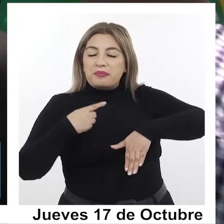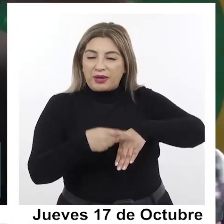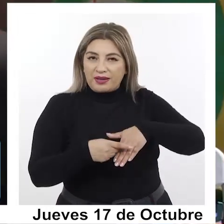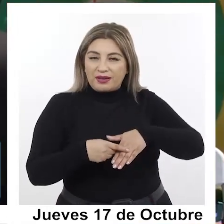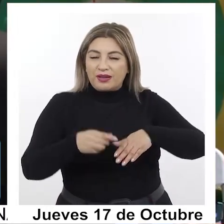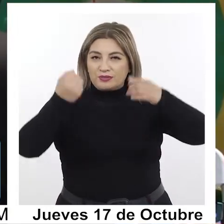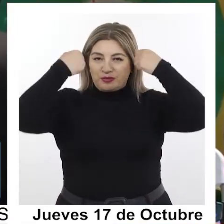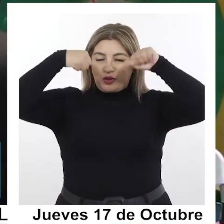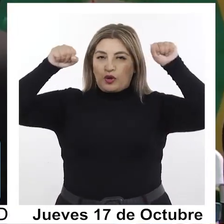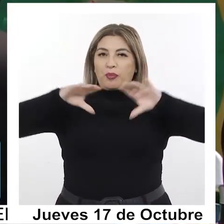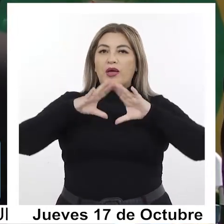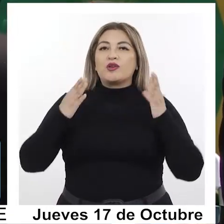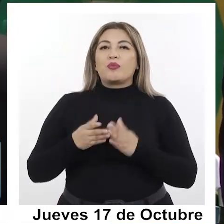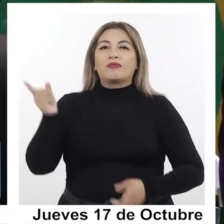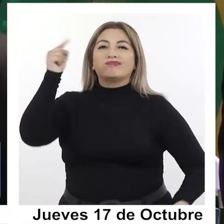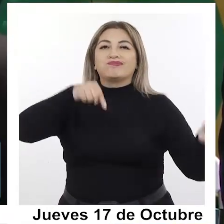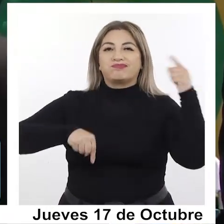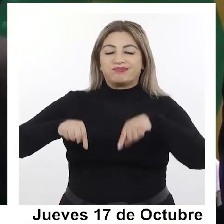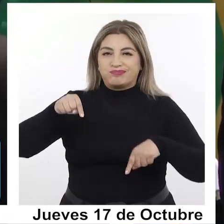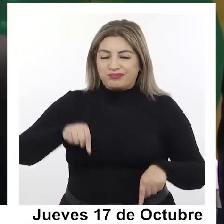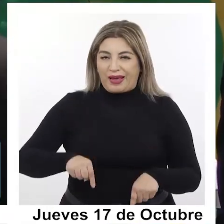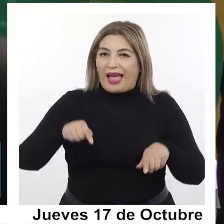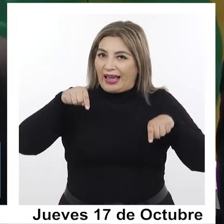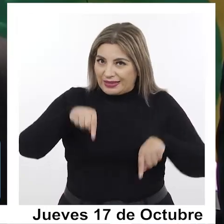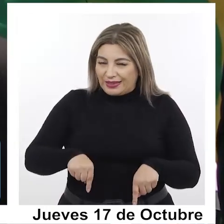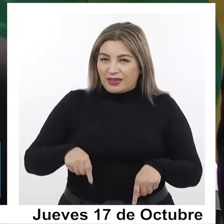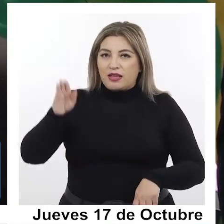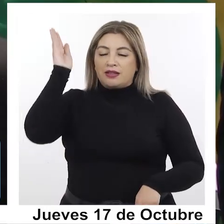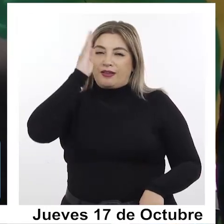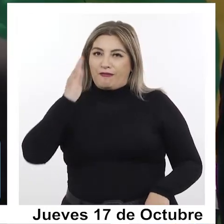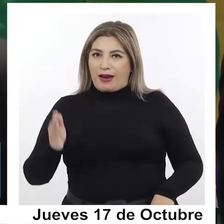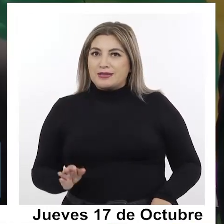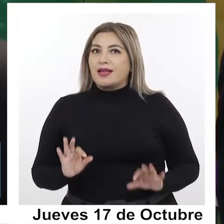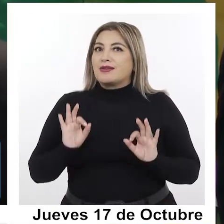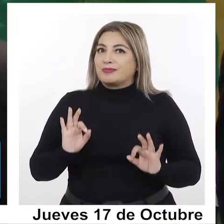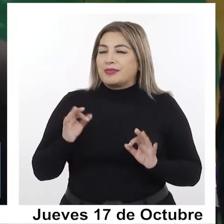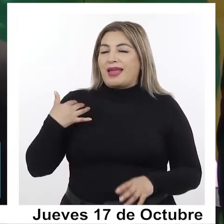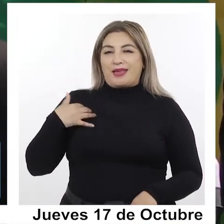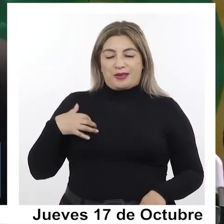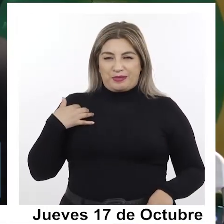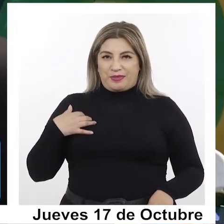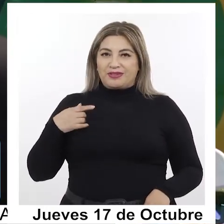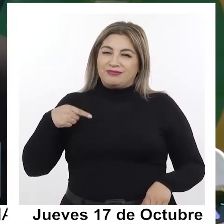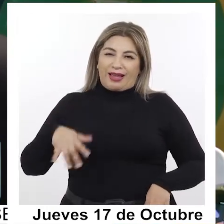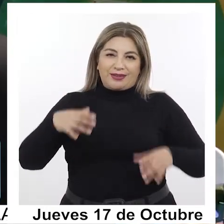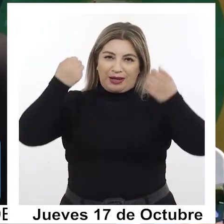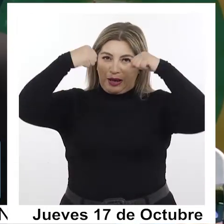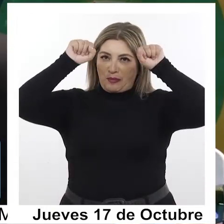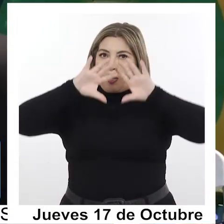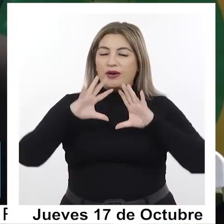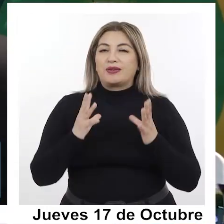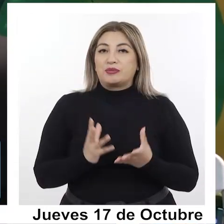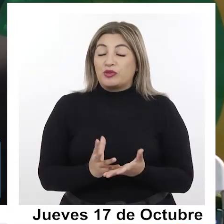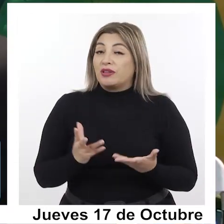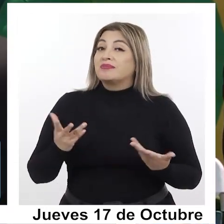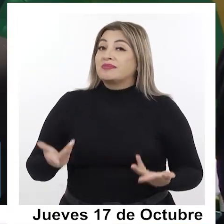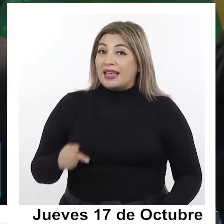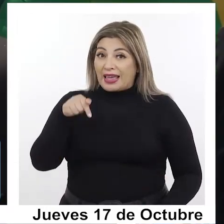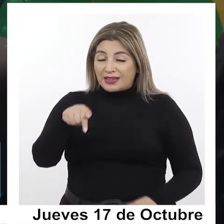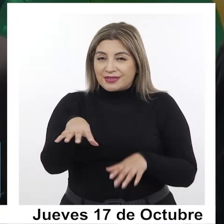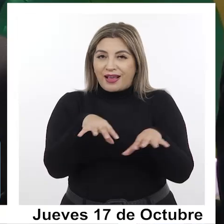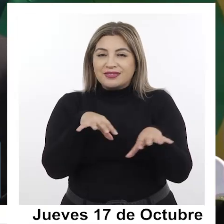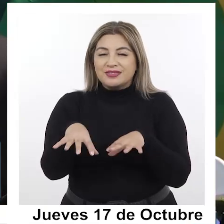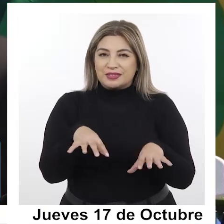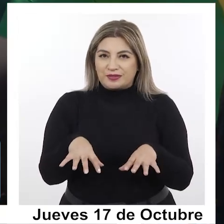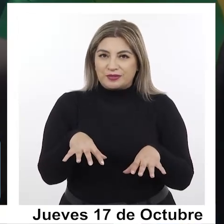los campeones mundiales van a estar presentes aquí, los brasileros especialmente y los argentinos que son campeones mundiales. Ahora, el evento en